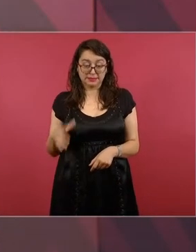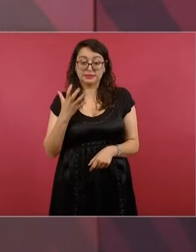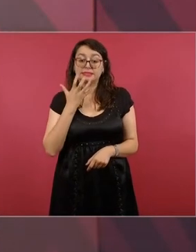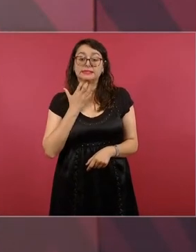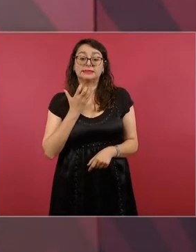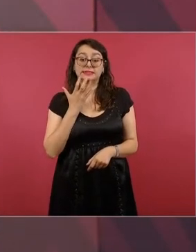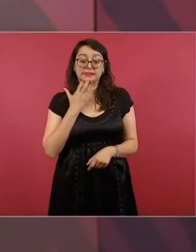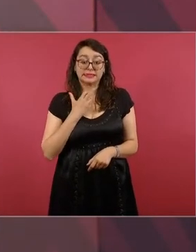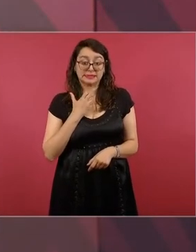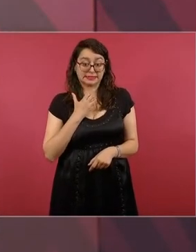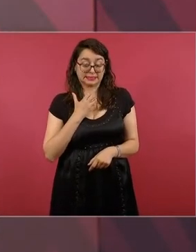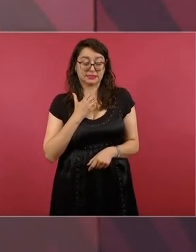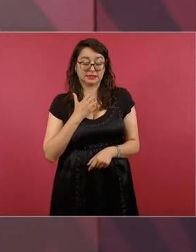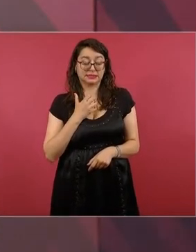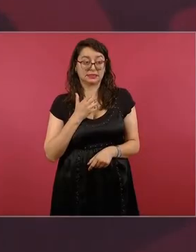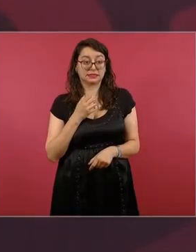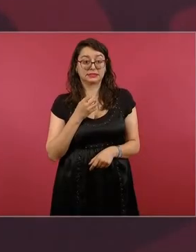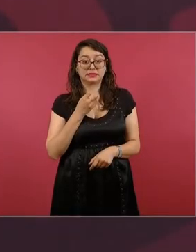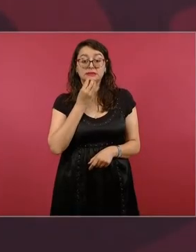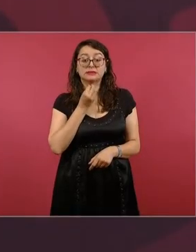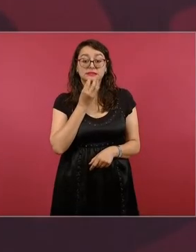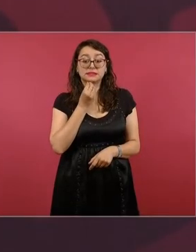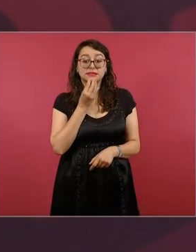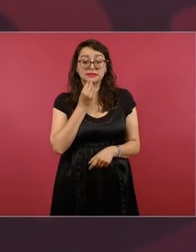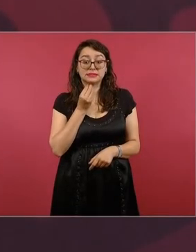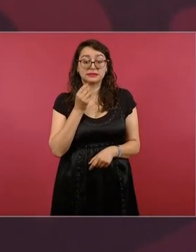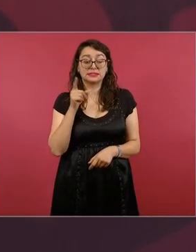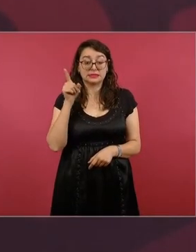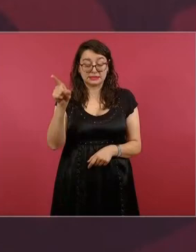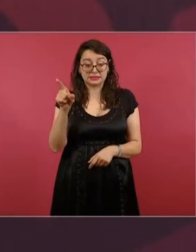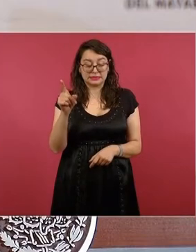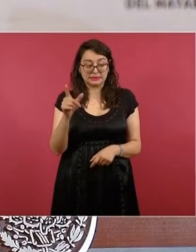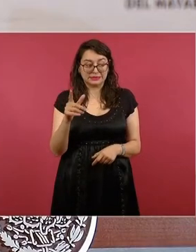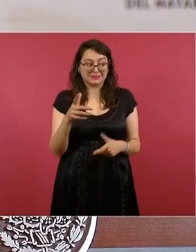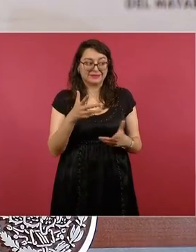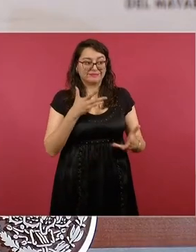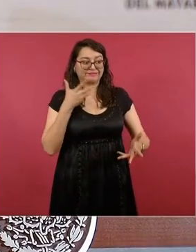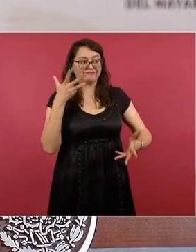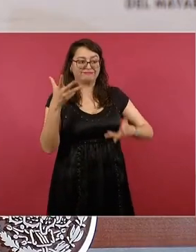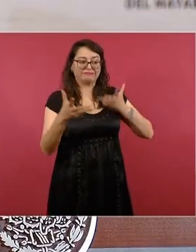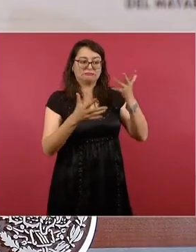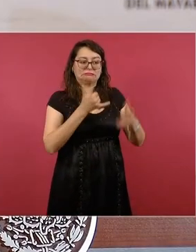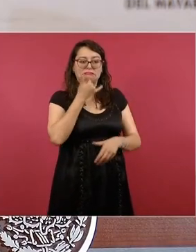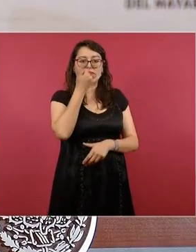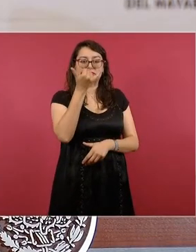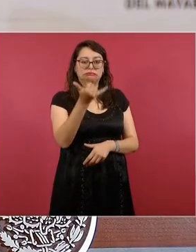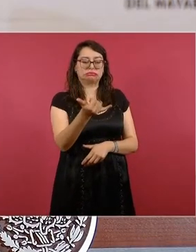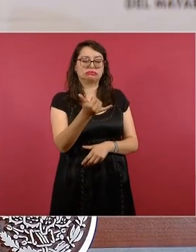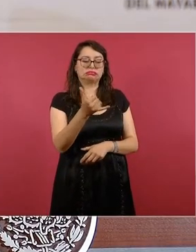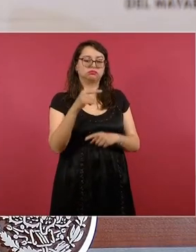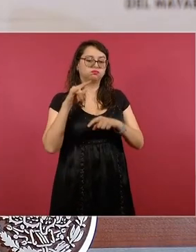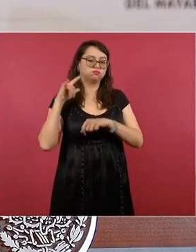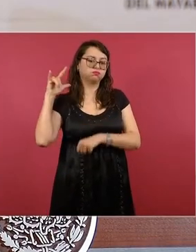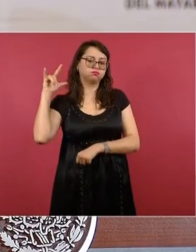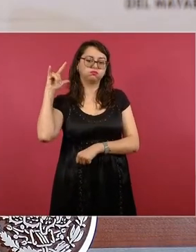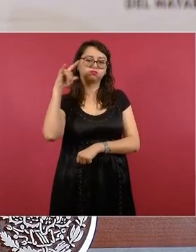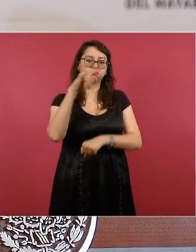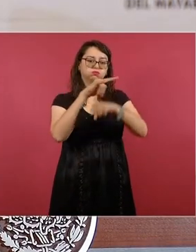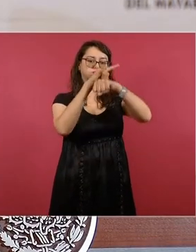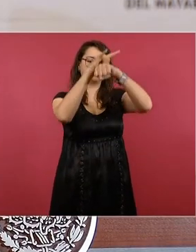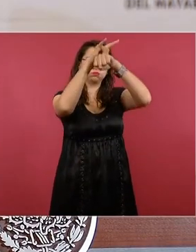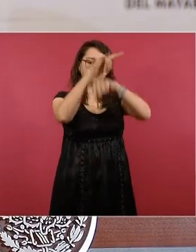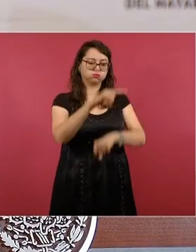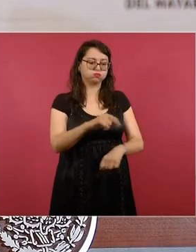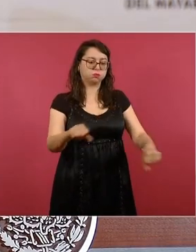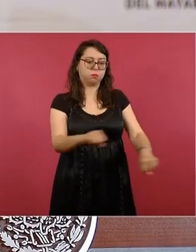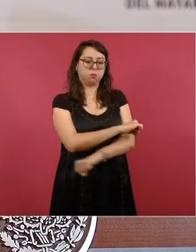de acuerdo a la versión del gobierno de Israel, bombardearon la cocina,